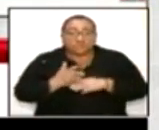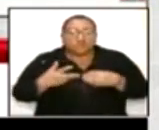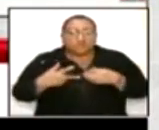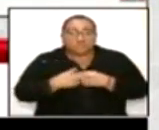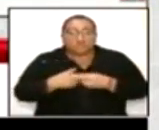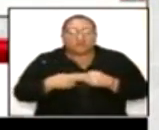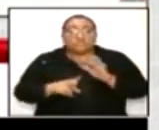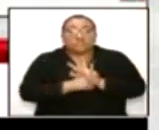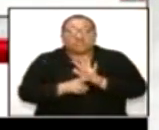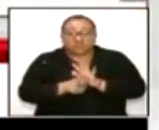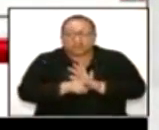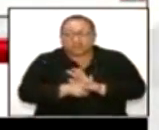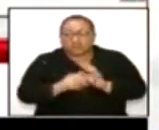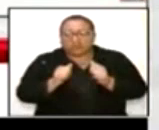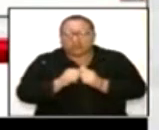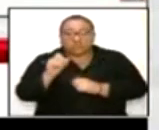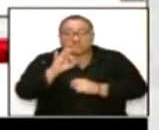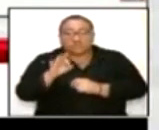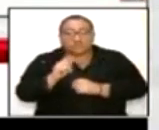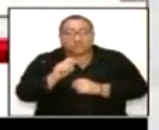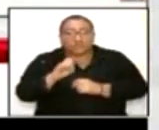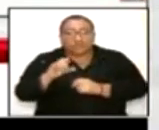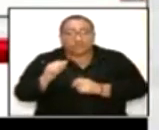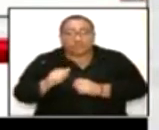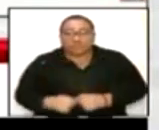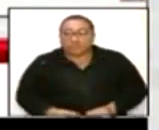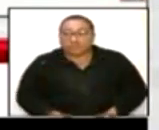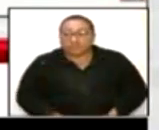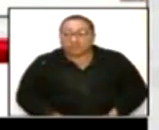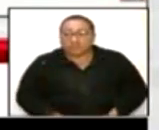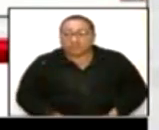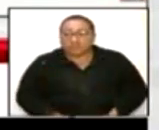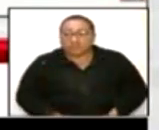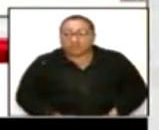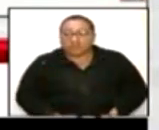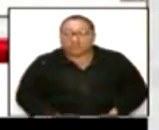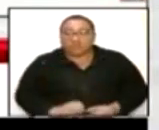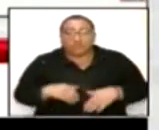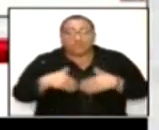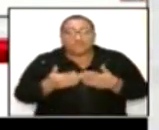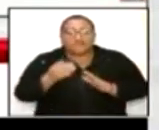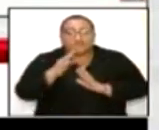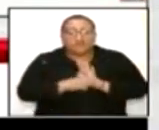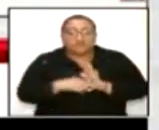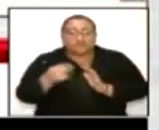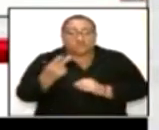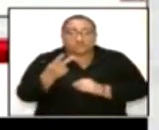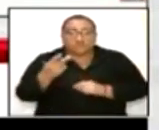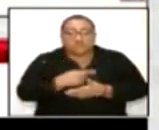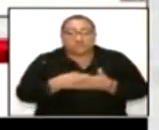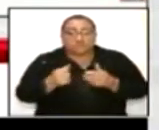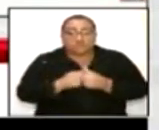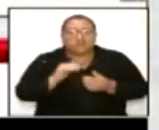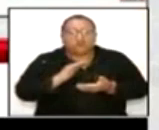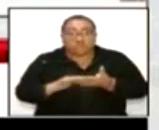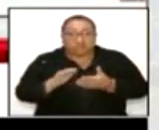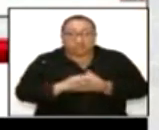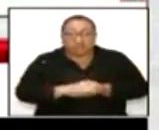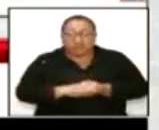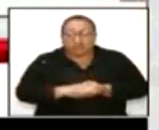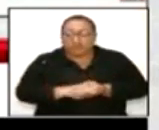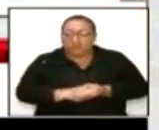interrupción voluntaria por indicación terapéutica del embarazo menor de 22 semanas, con